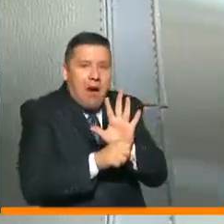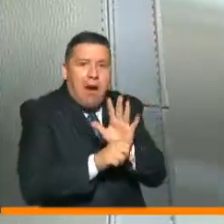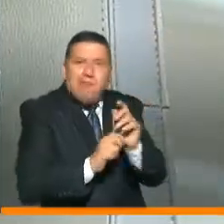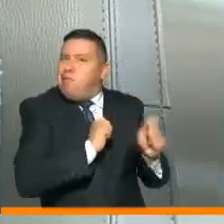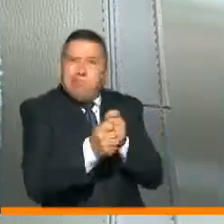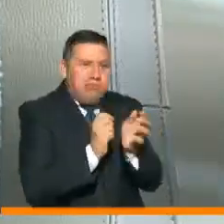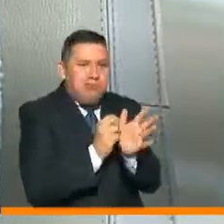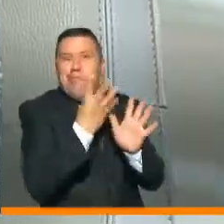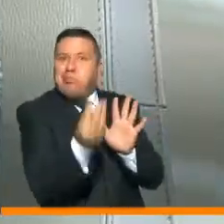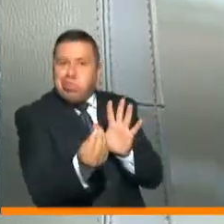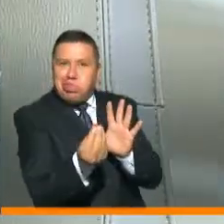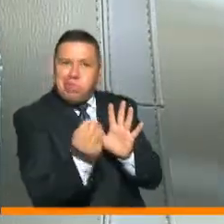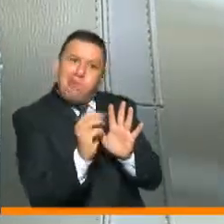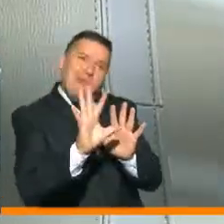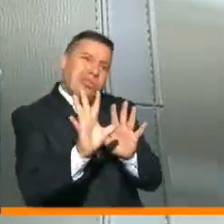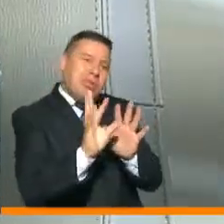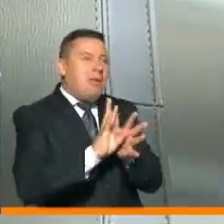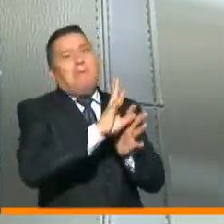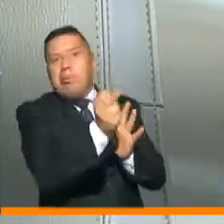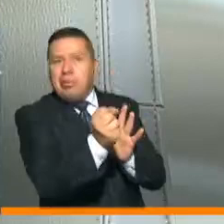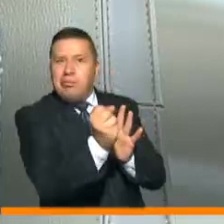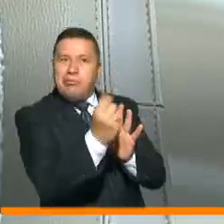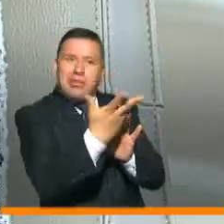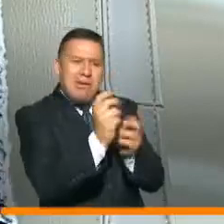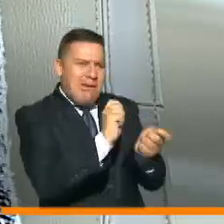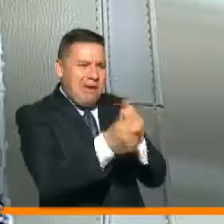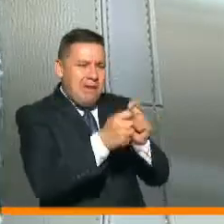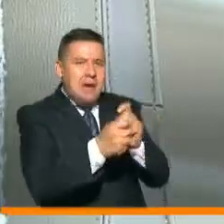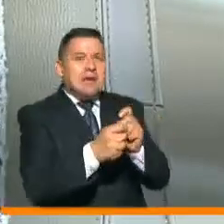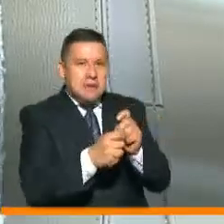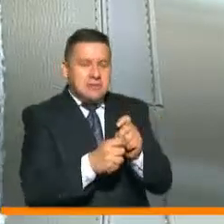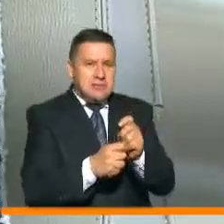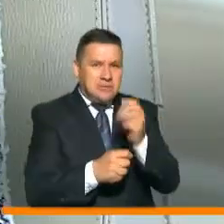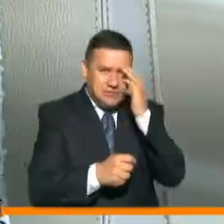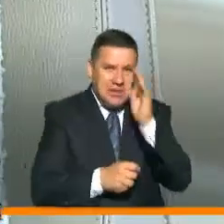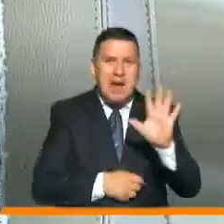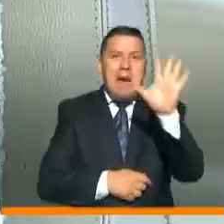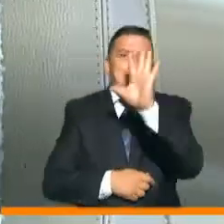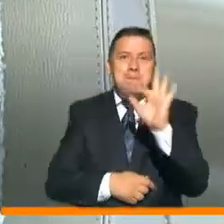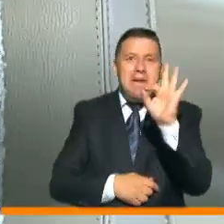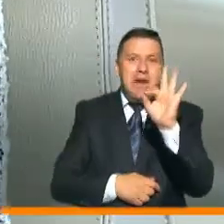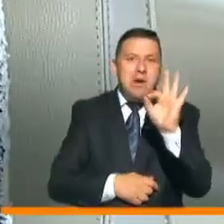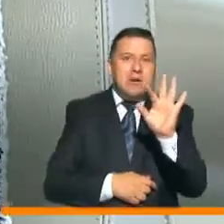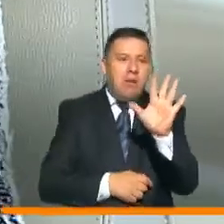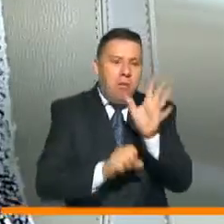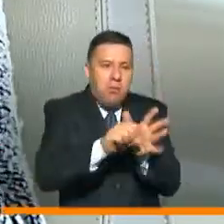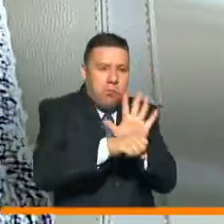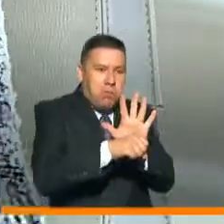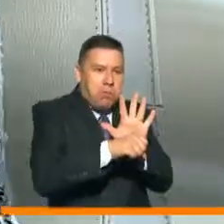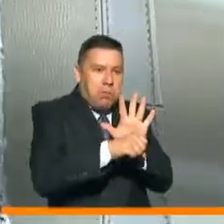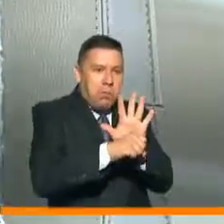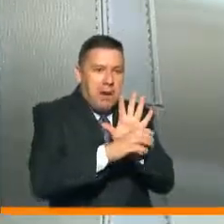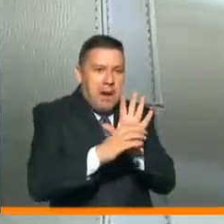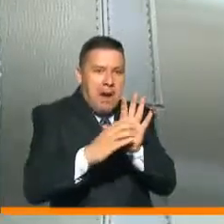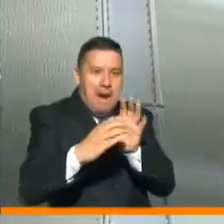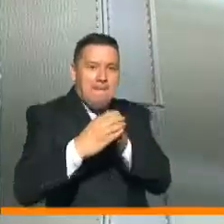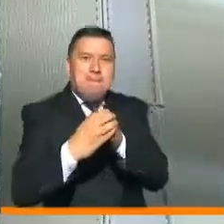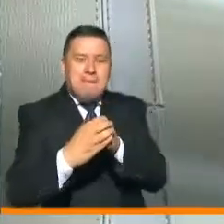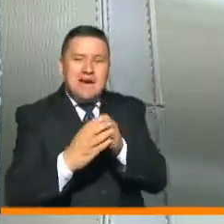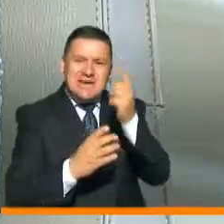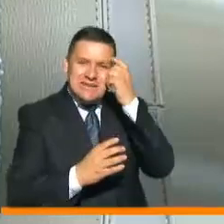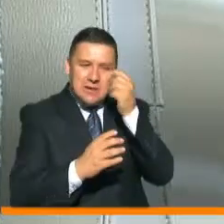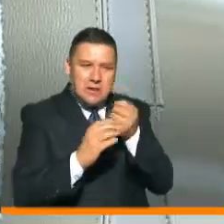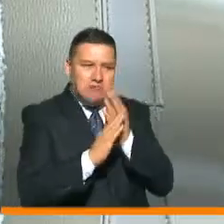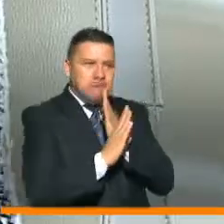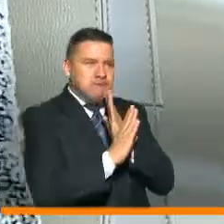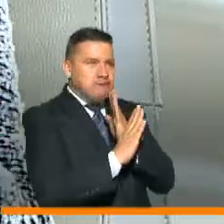el COVID-19. Sin embargo, el virus va presentando una serie de adaptaciones, o llamémoslo de mejoras, mediante el cual